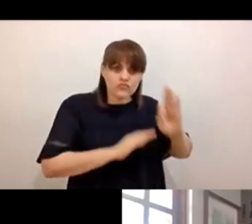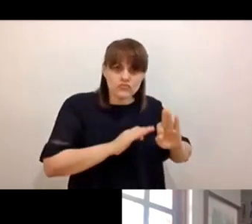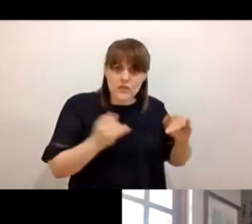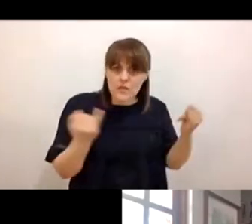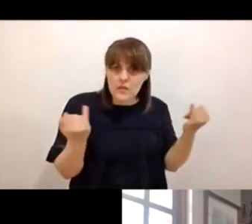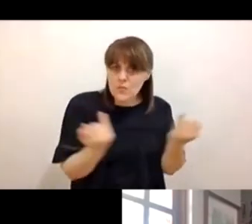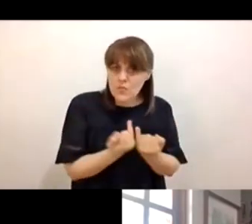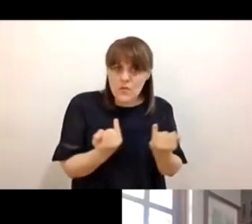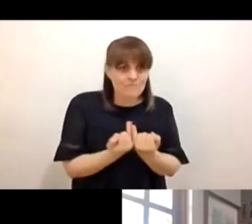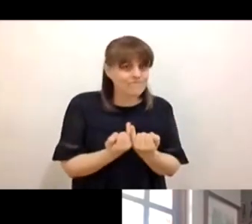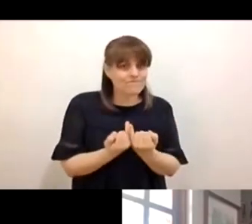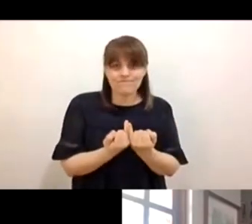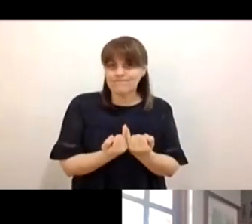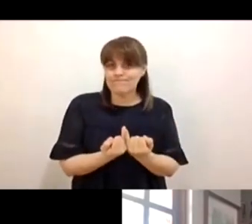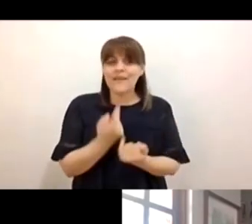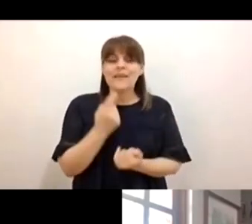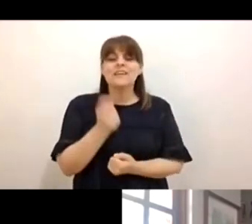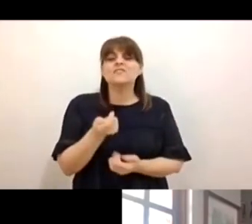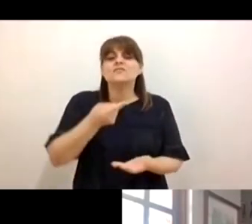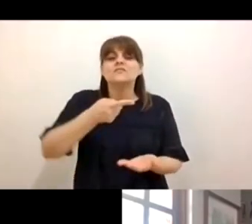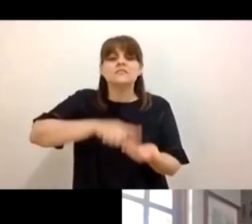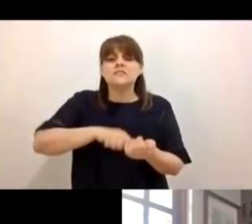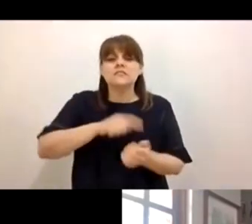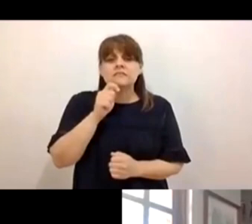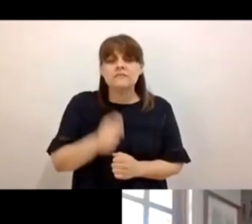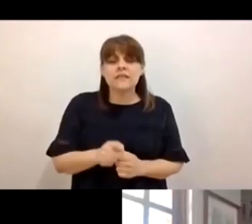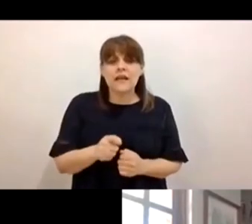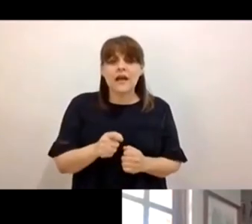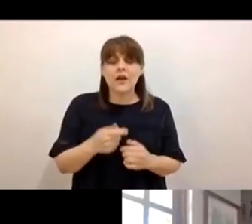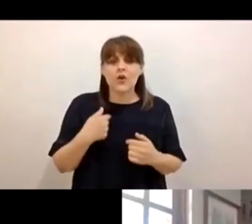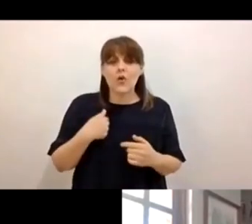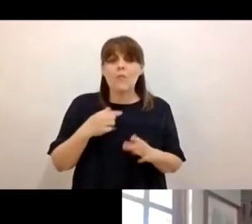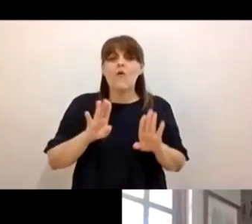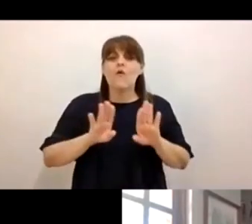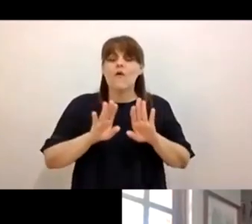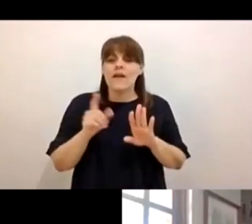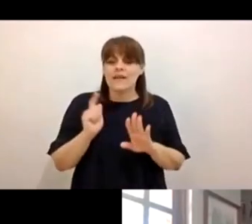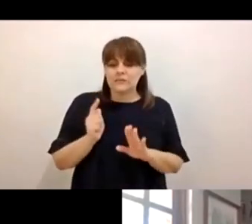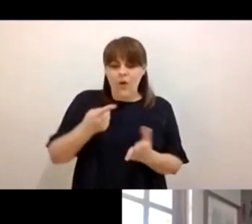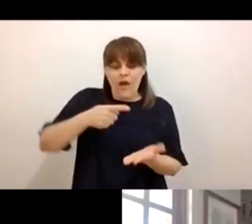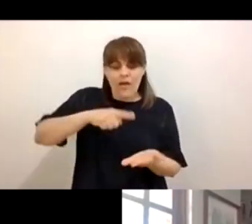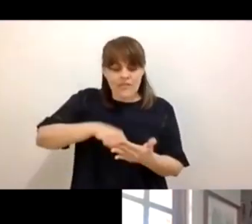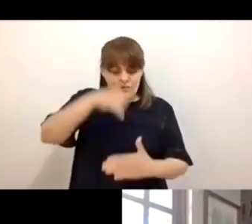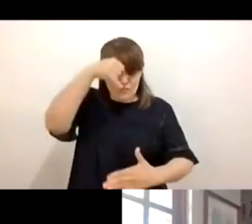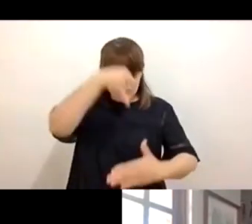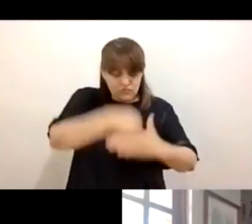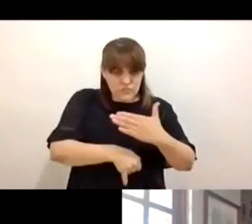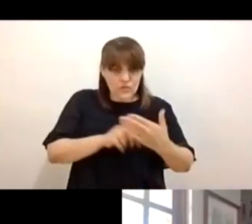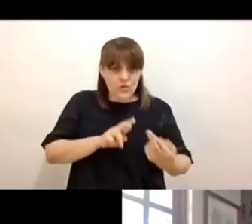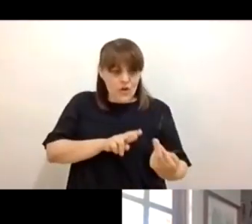enseñando desafortunadamente una pedagogía de relación también desigual